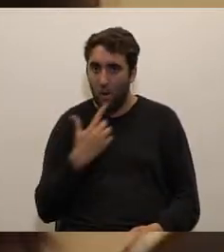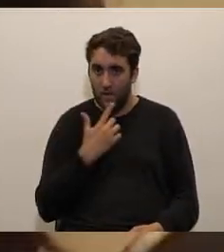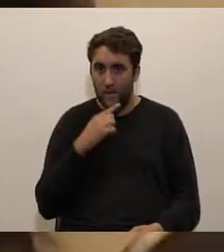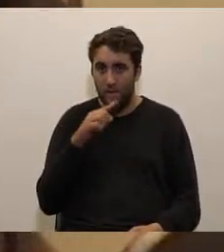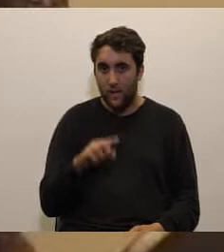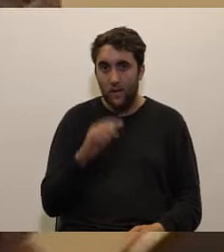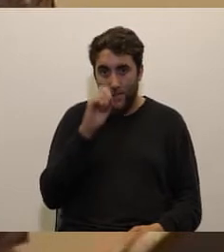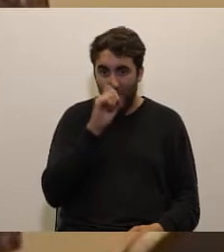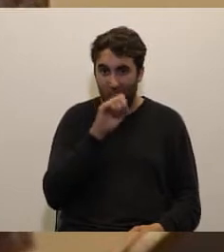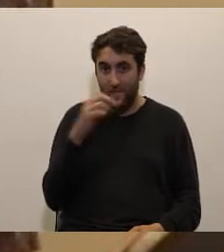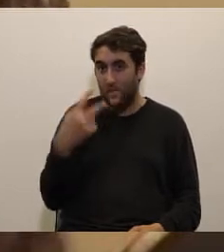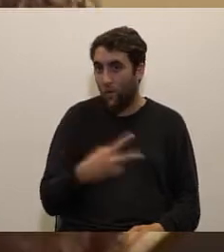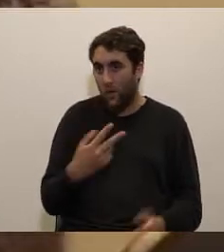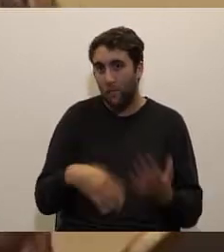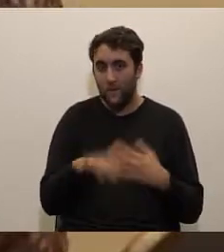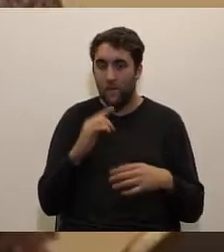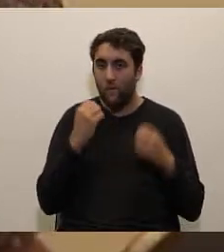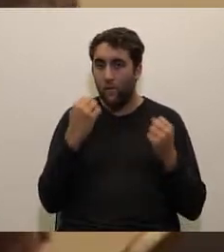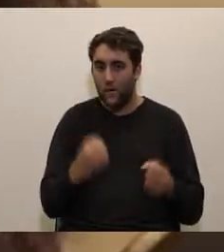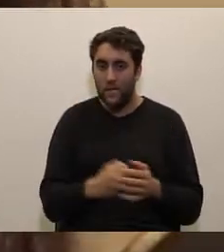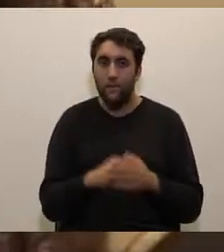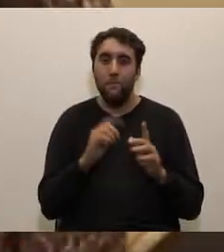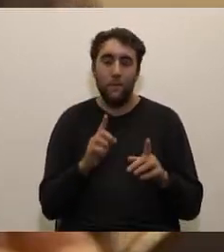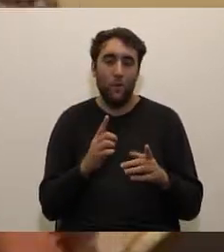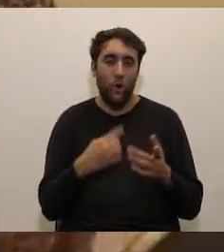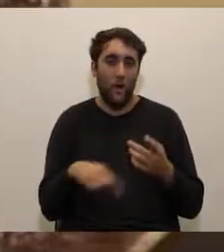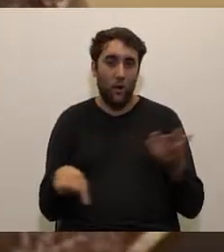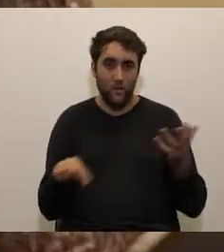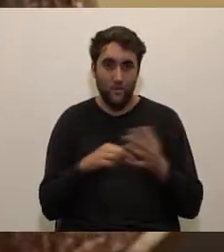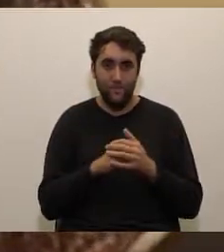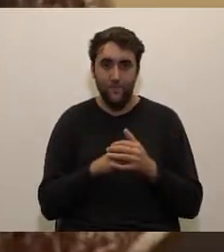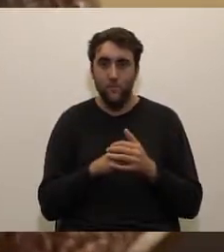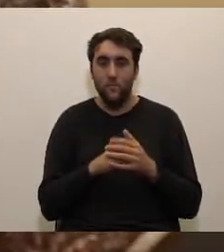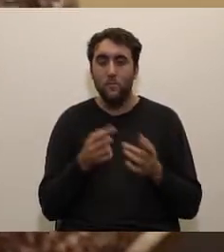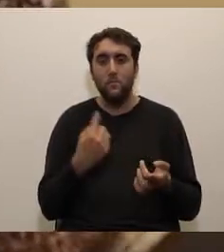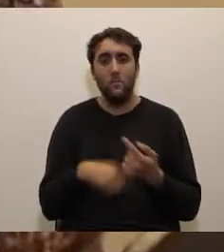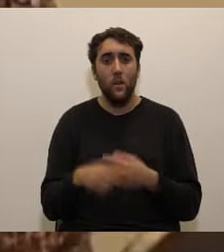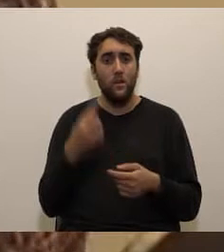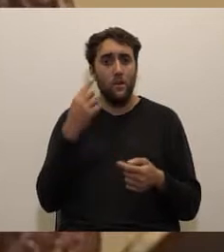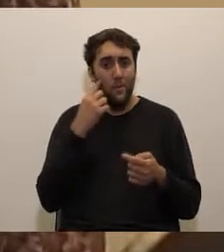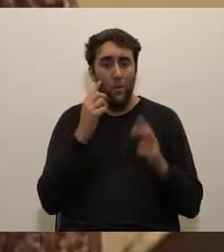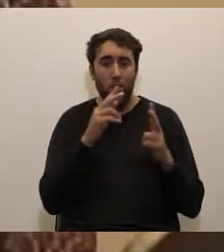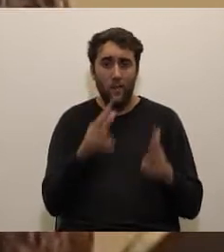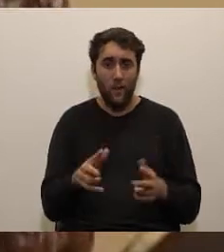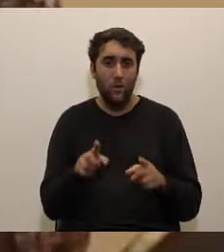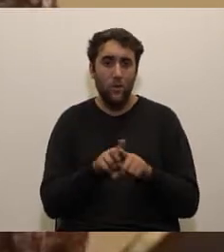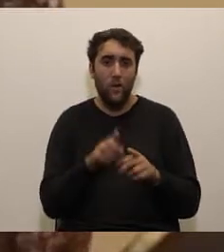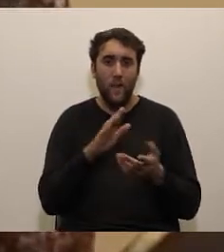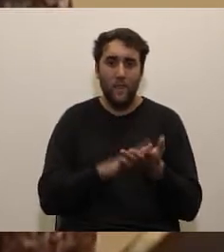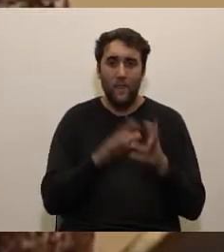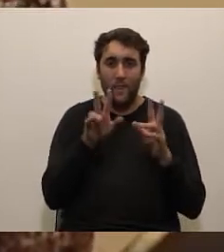quizás cobrando más fuerza que otras cosas, ¿no? Digamos. Entonces, todo lo que es pensar